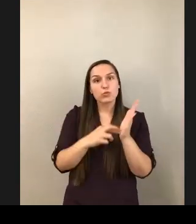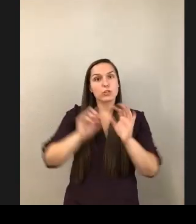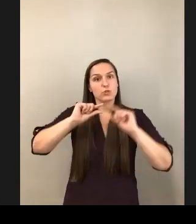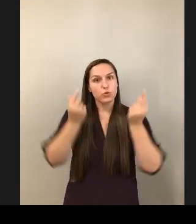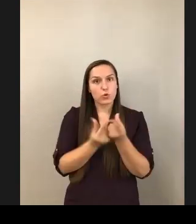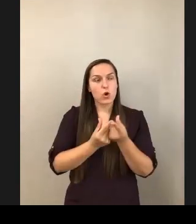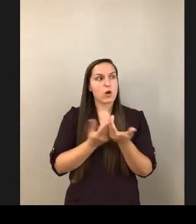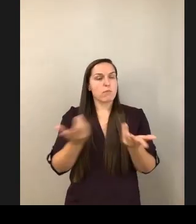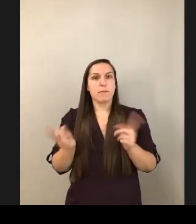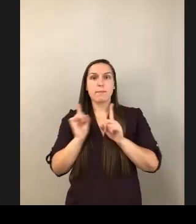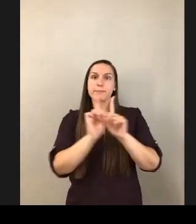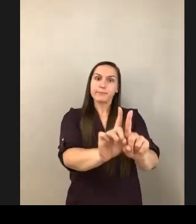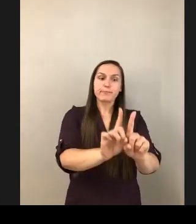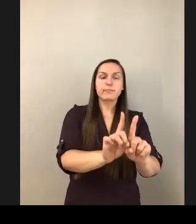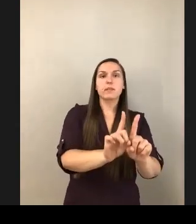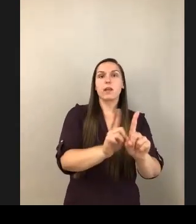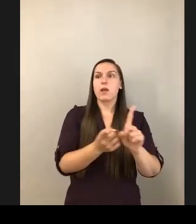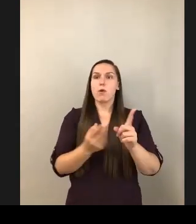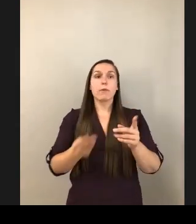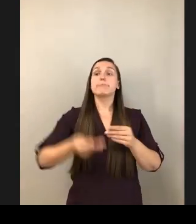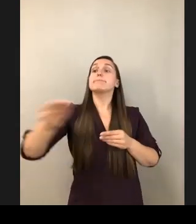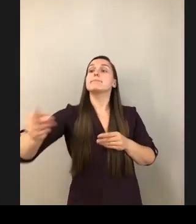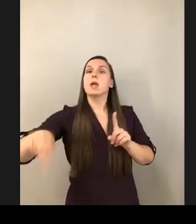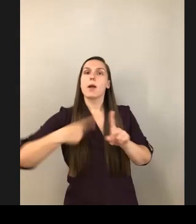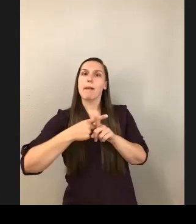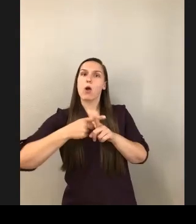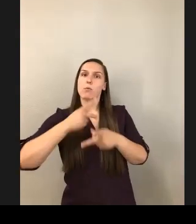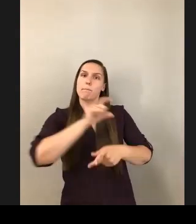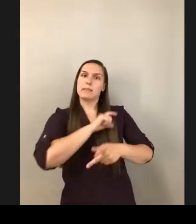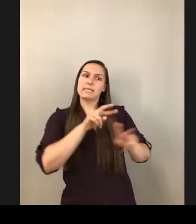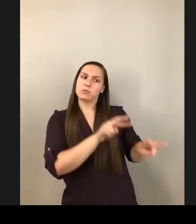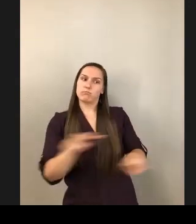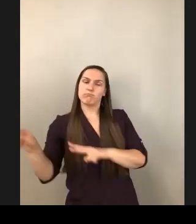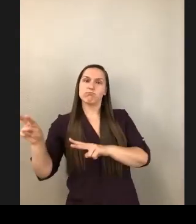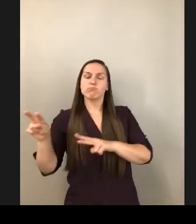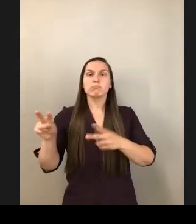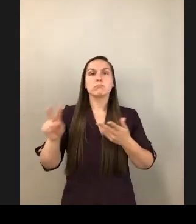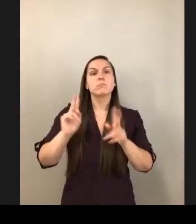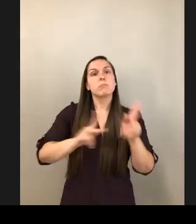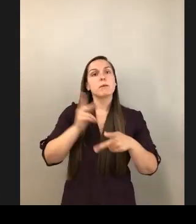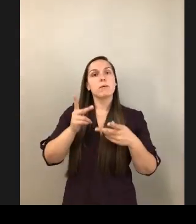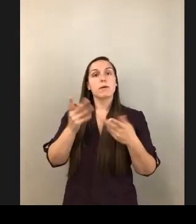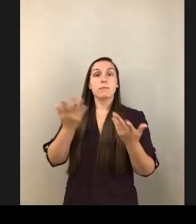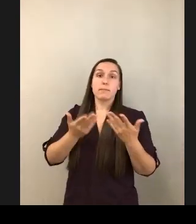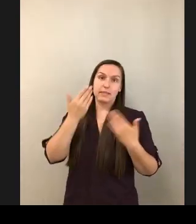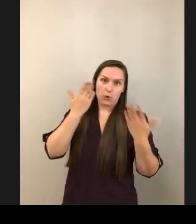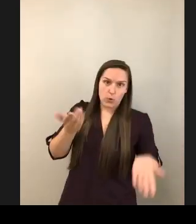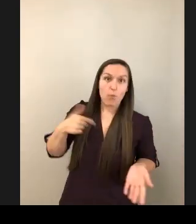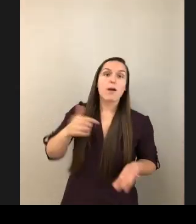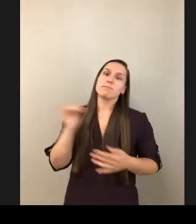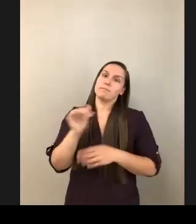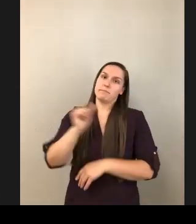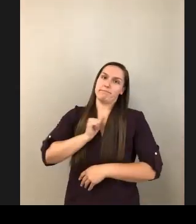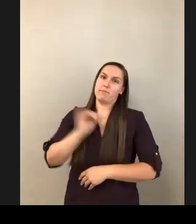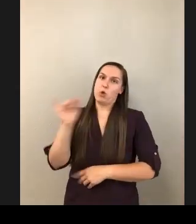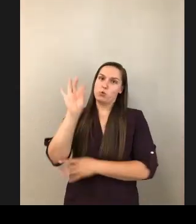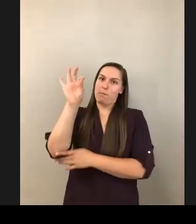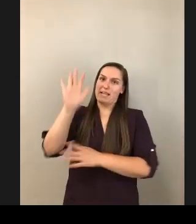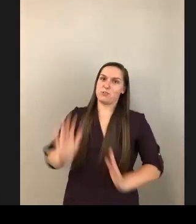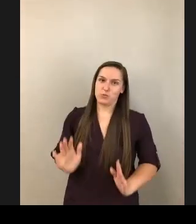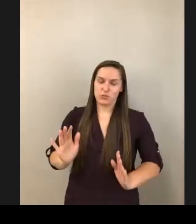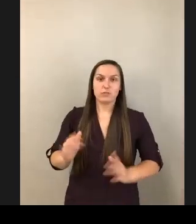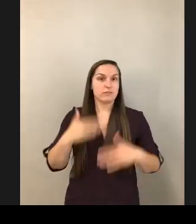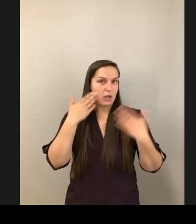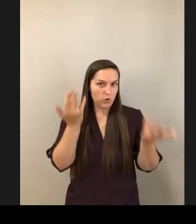tener un grupo de registros de voto, entregando volantes y la gente también no sabe, pero yo